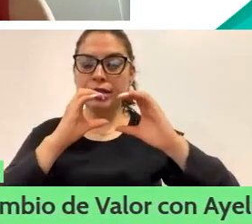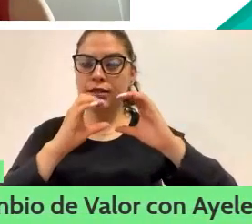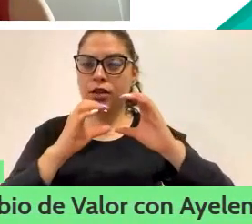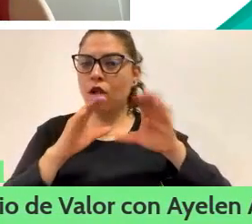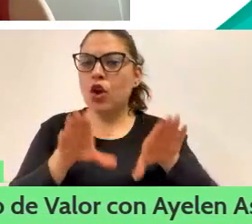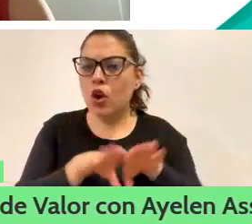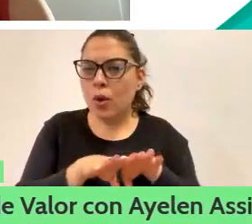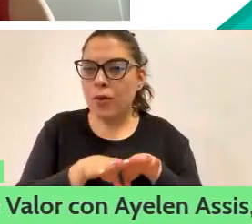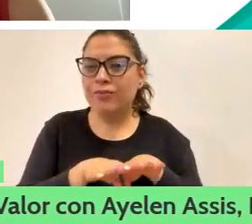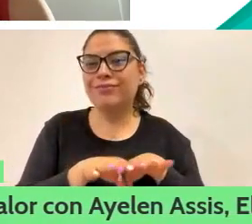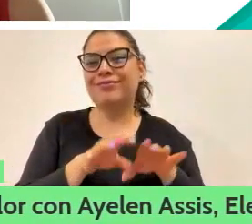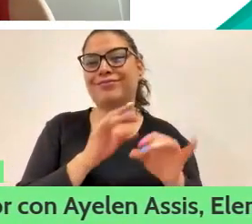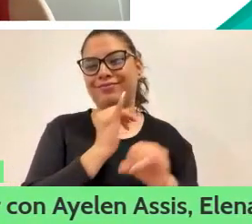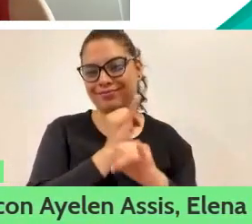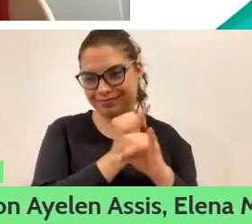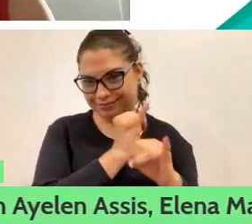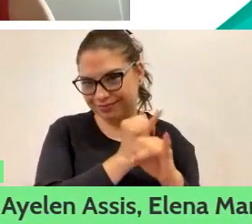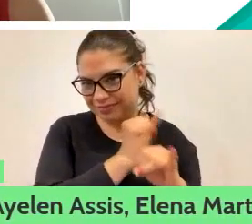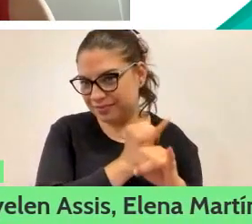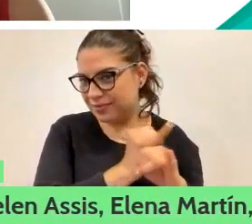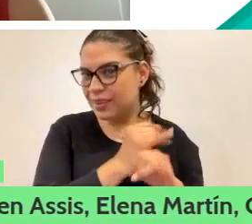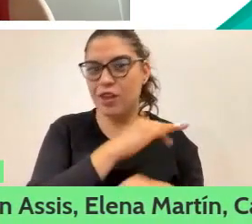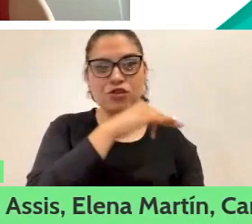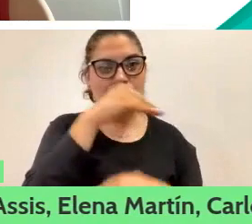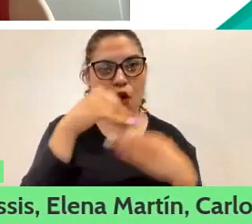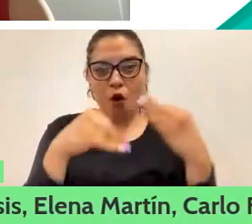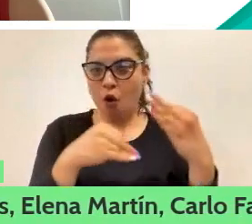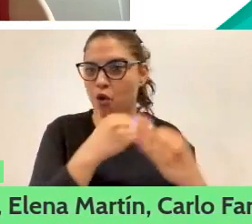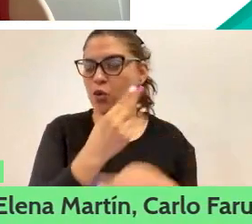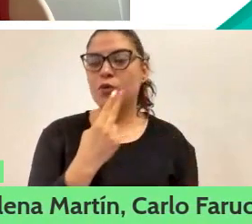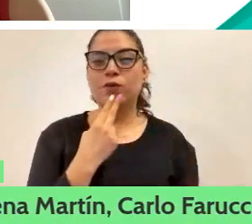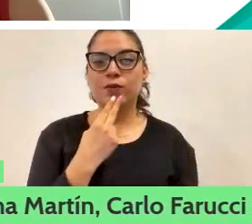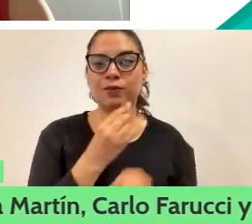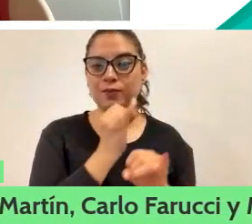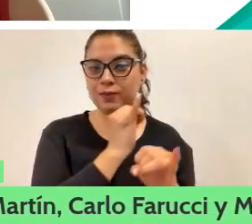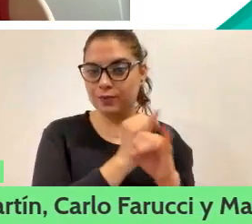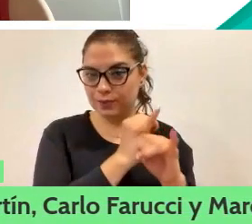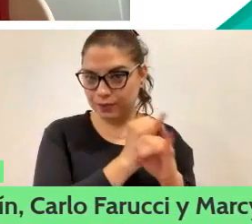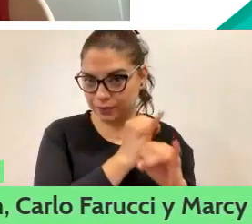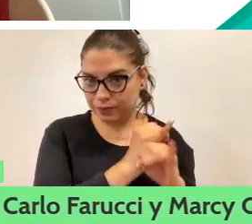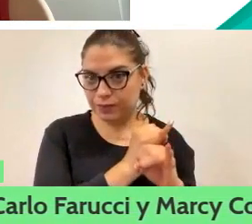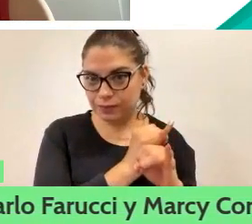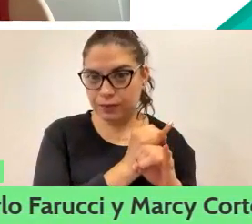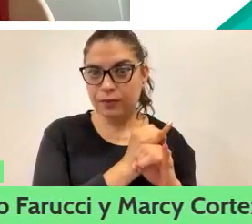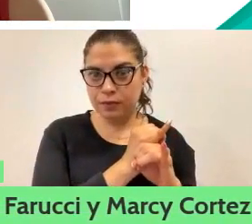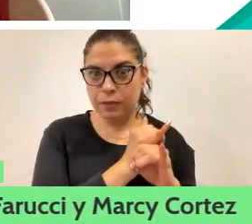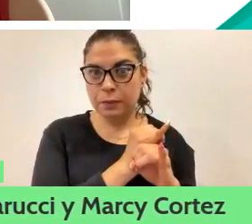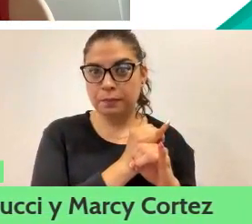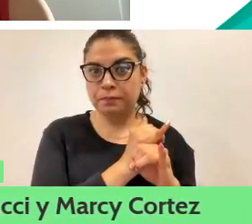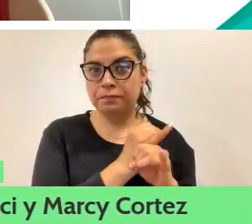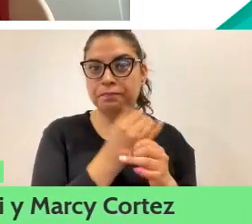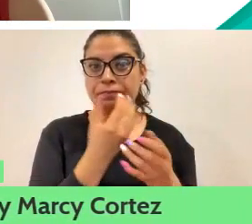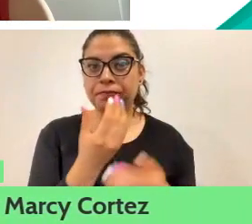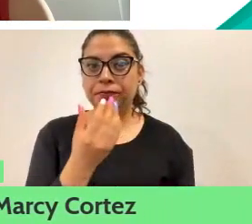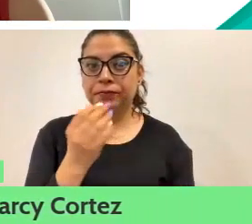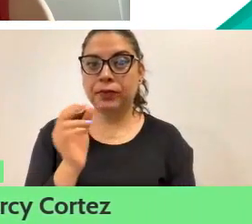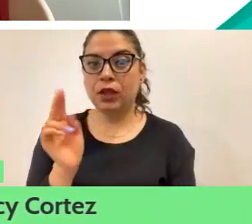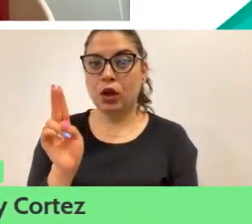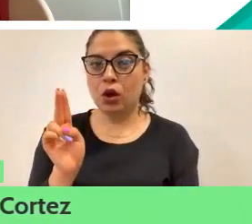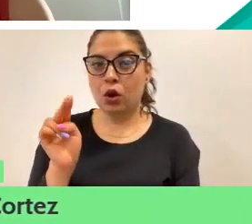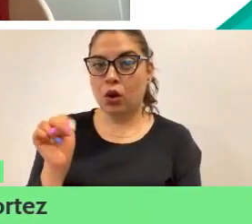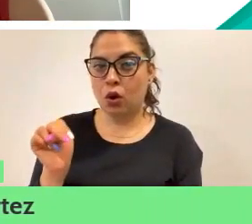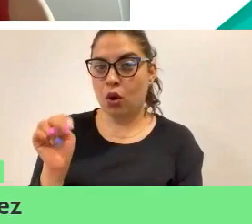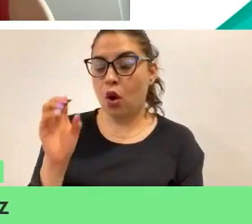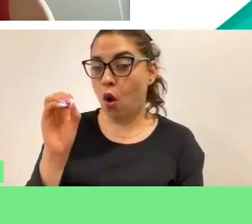pero todo lo que hacemos es digital, todo el proceso. Entonces, parte de la base de la idea de que Oxfam cuenta ya en España con